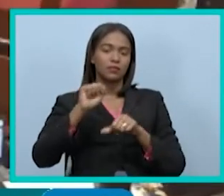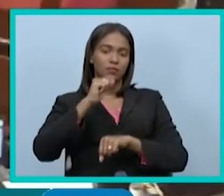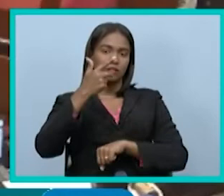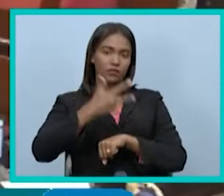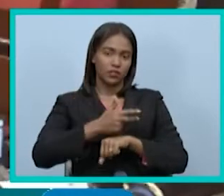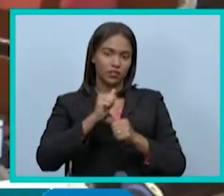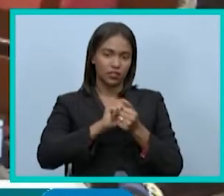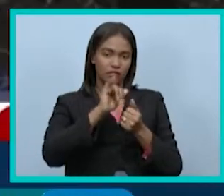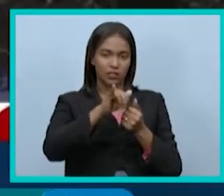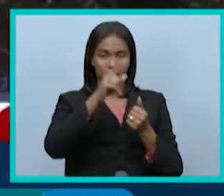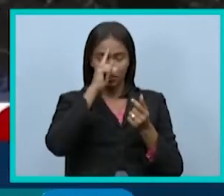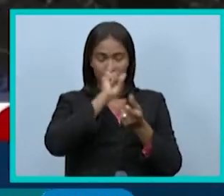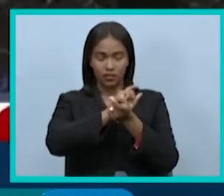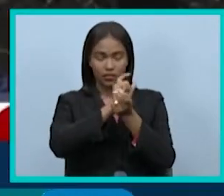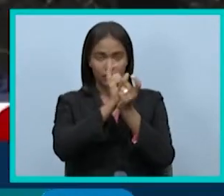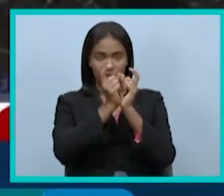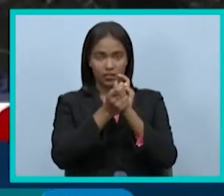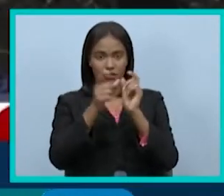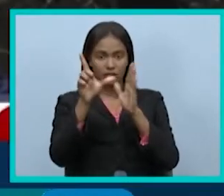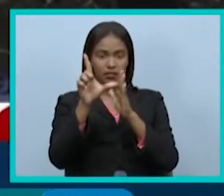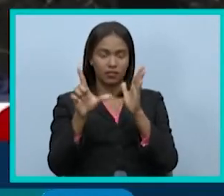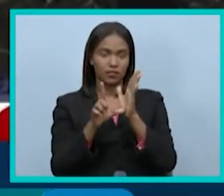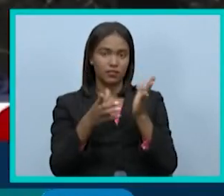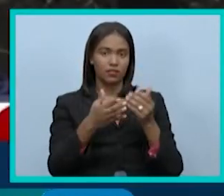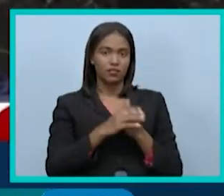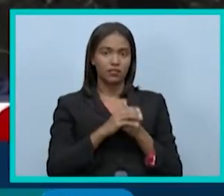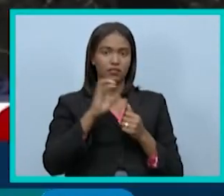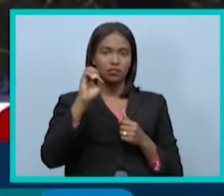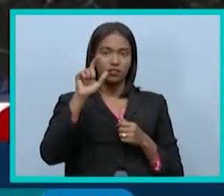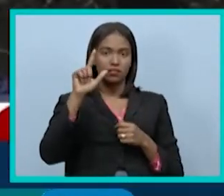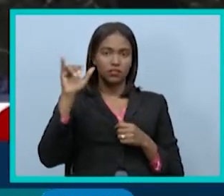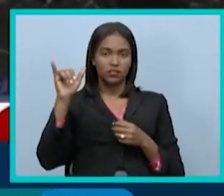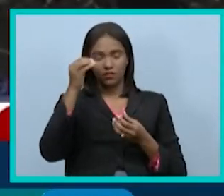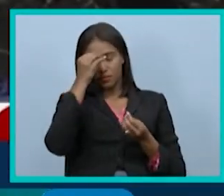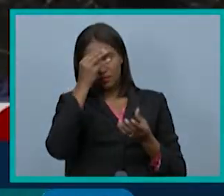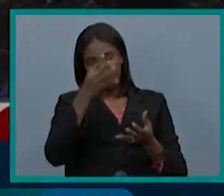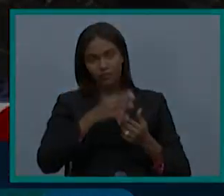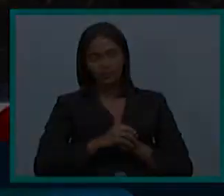aprobarla para convertirla en ley. Solange Soto, Central de Noticias.